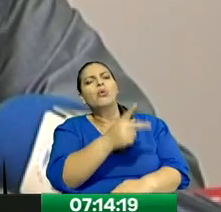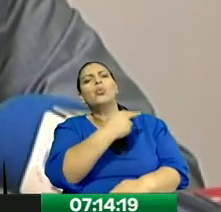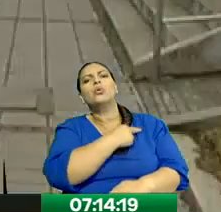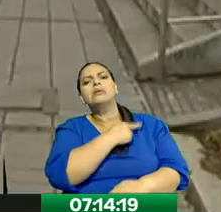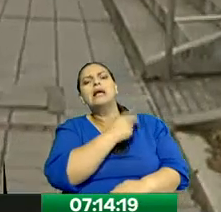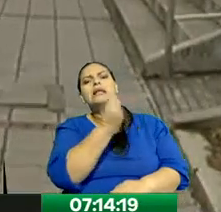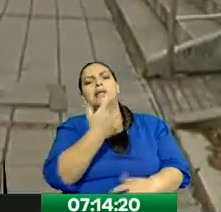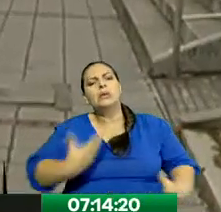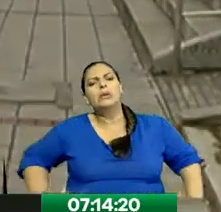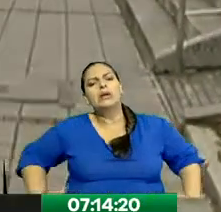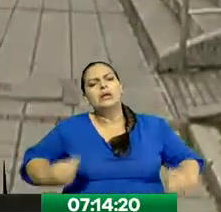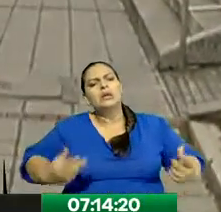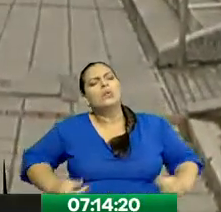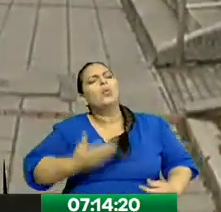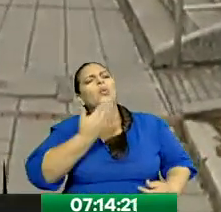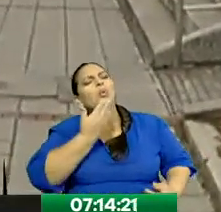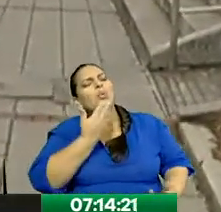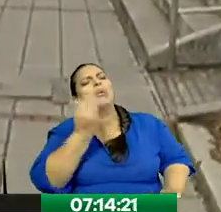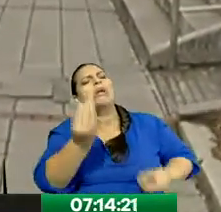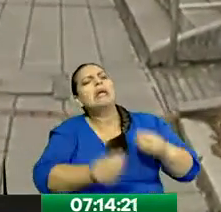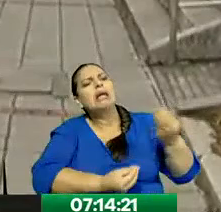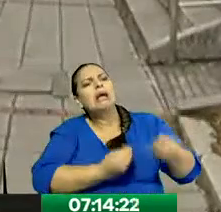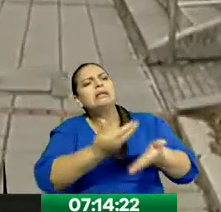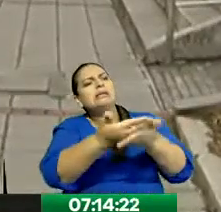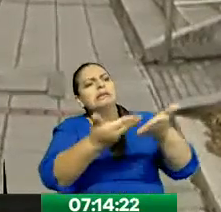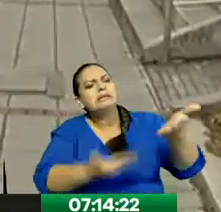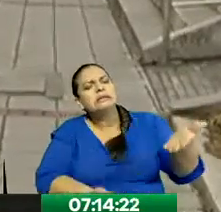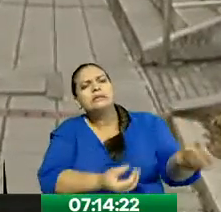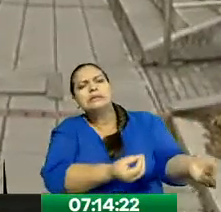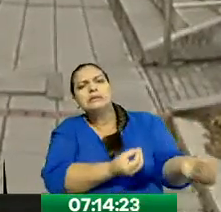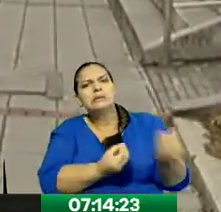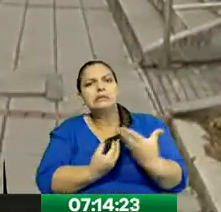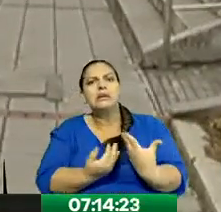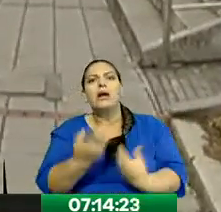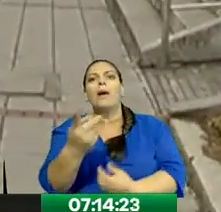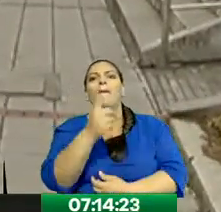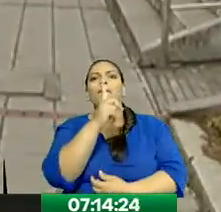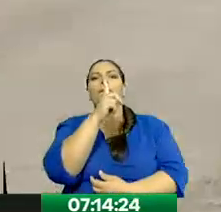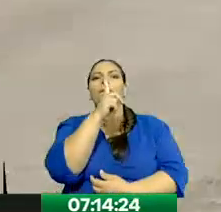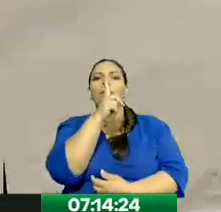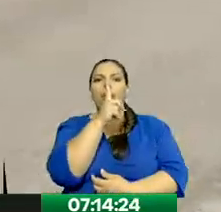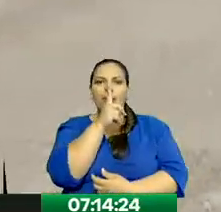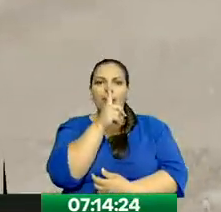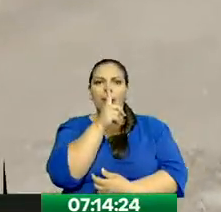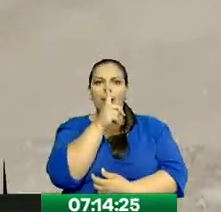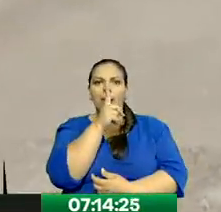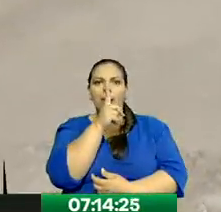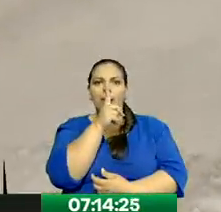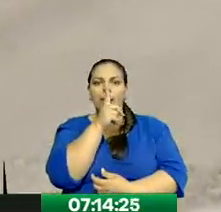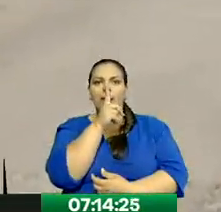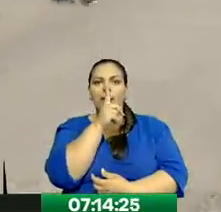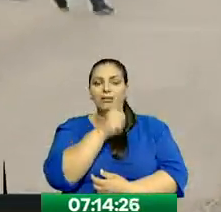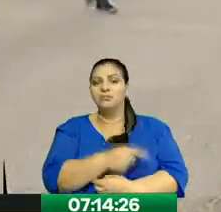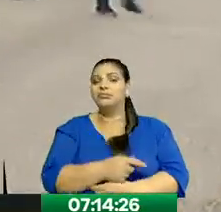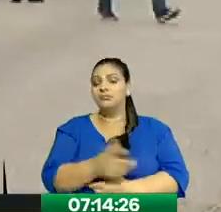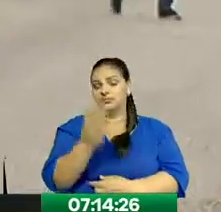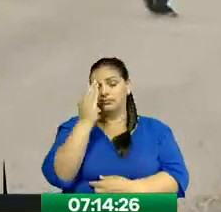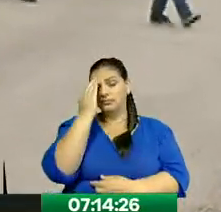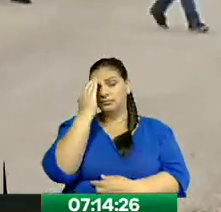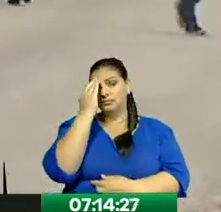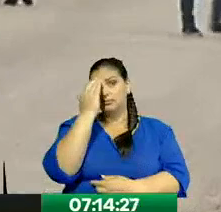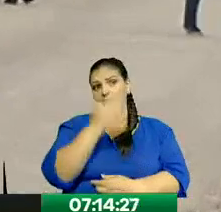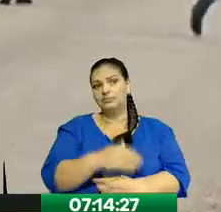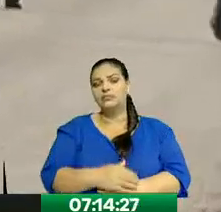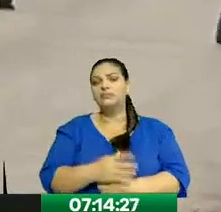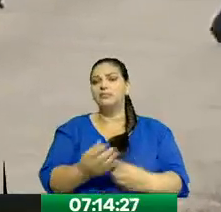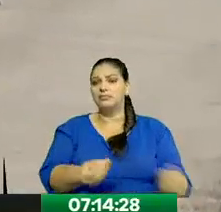también existe responsabilidad en los integrantes de la CIFE 1. De igual manera, hay una